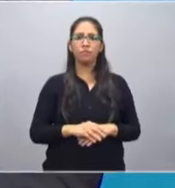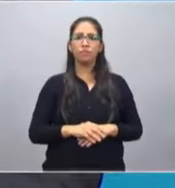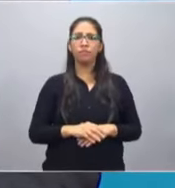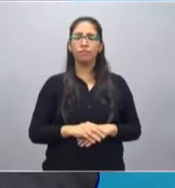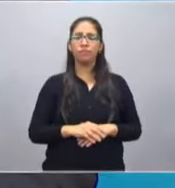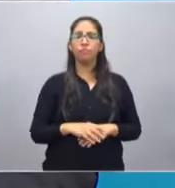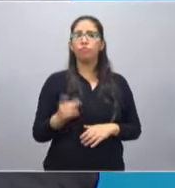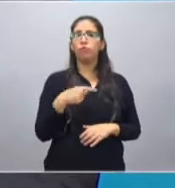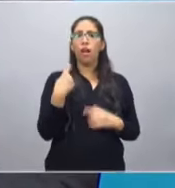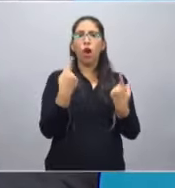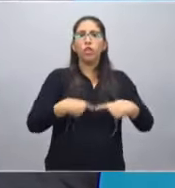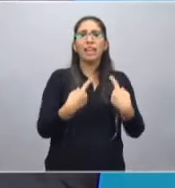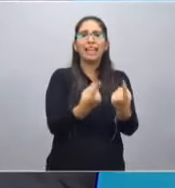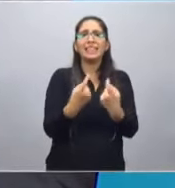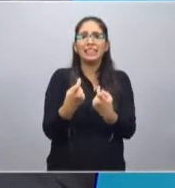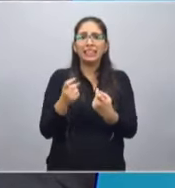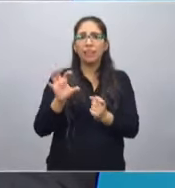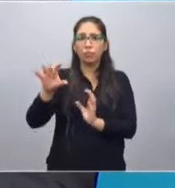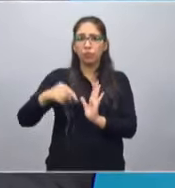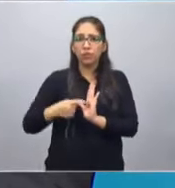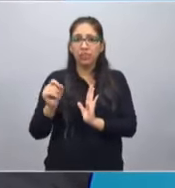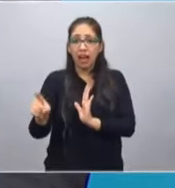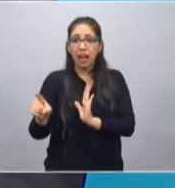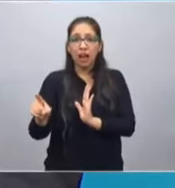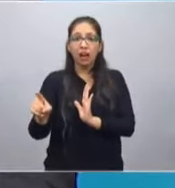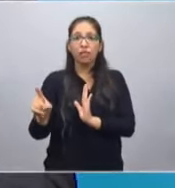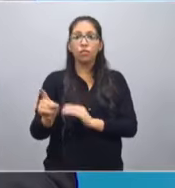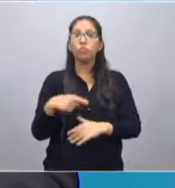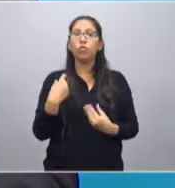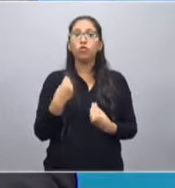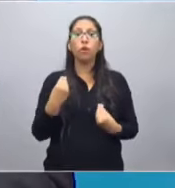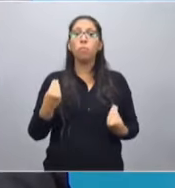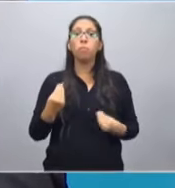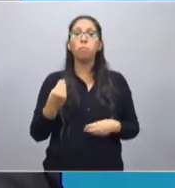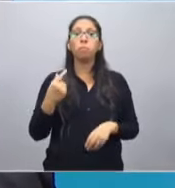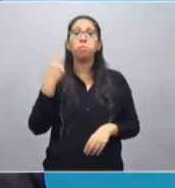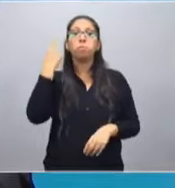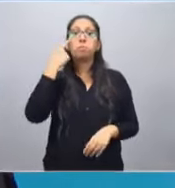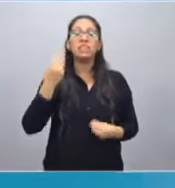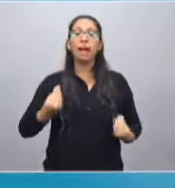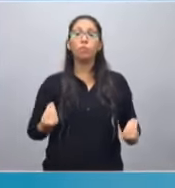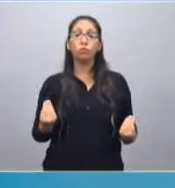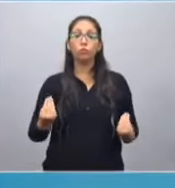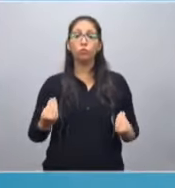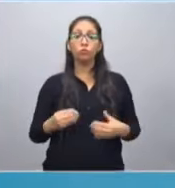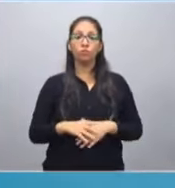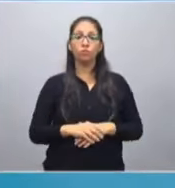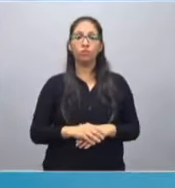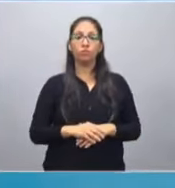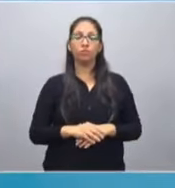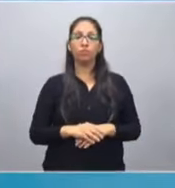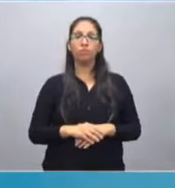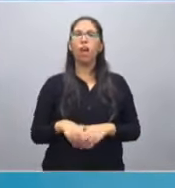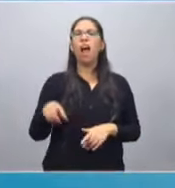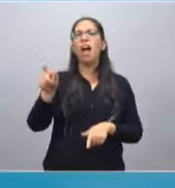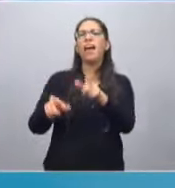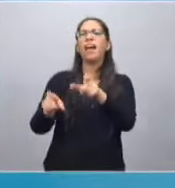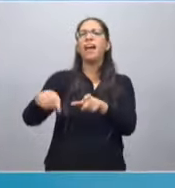necesidades que hay nosotros las consideramos No simplemente como gente que no ha podido